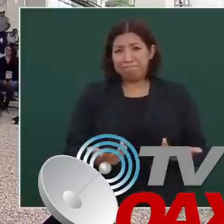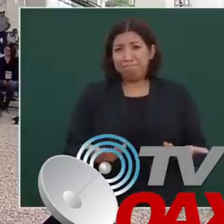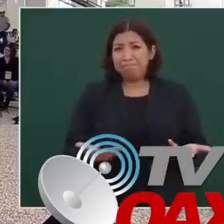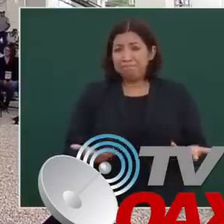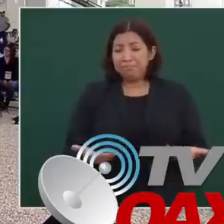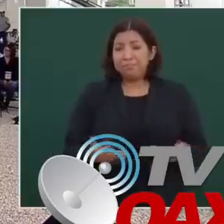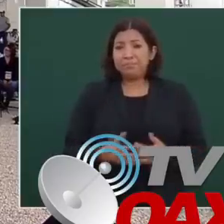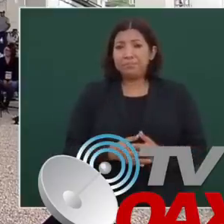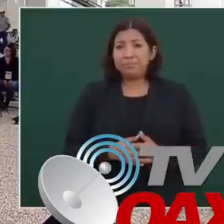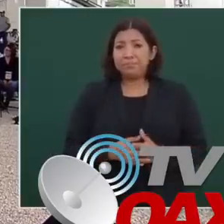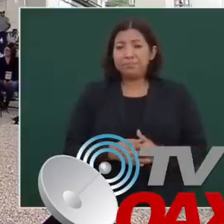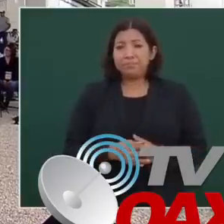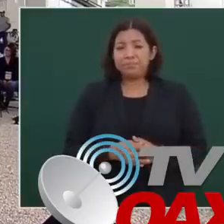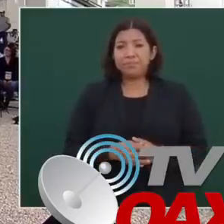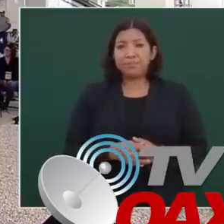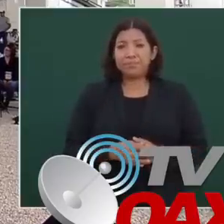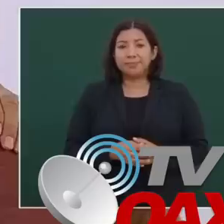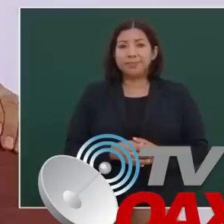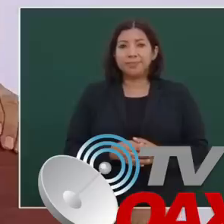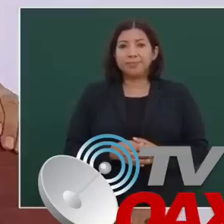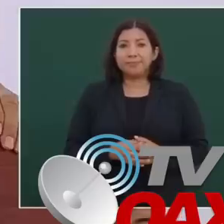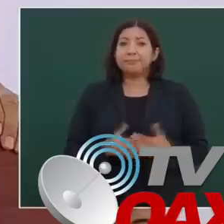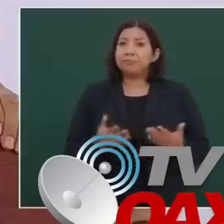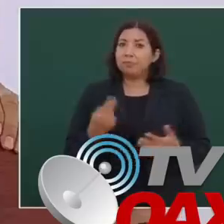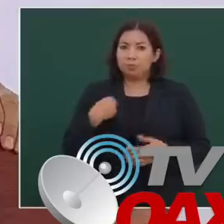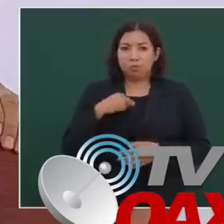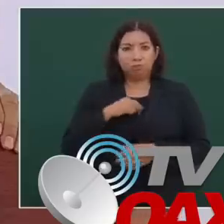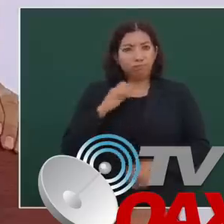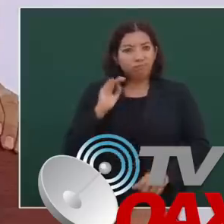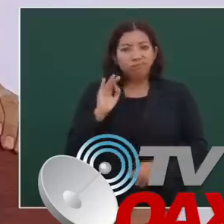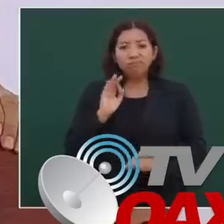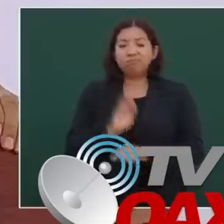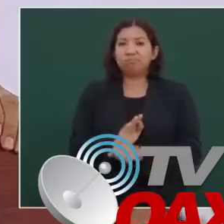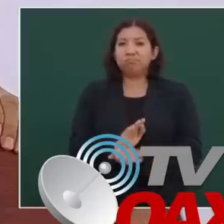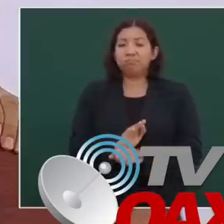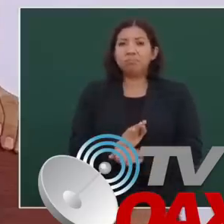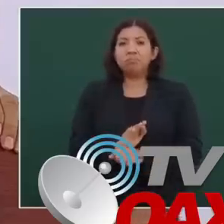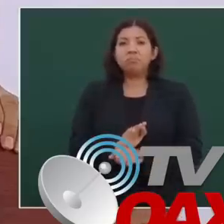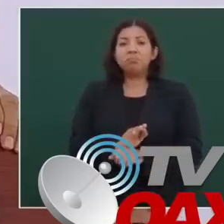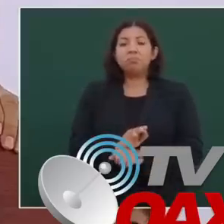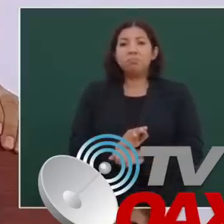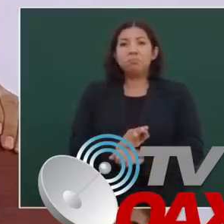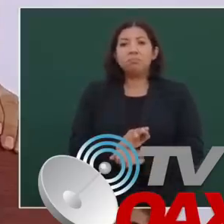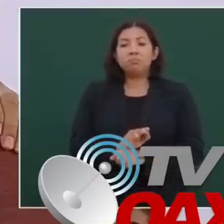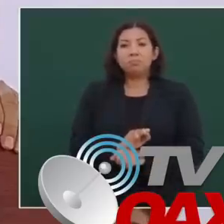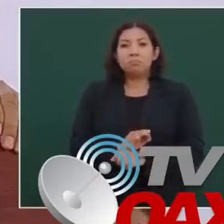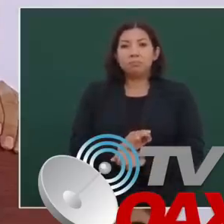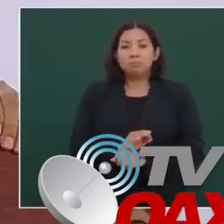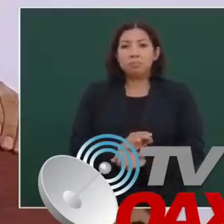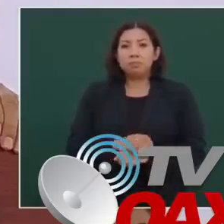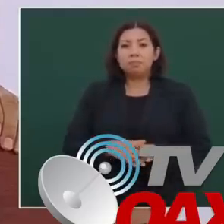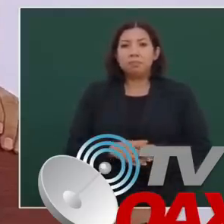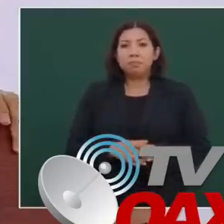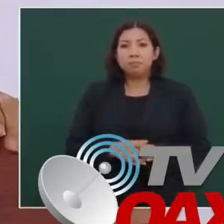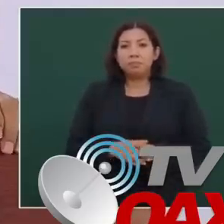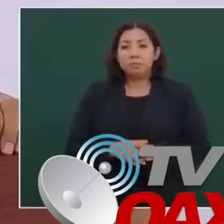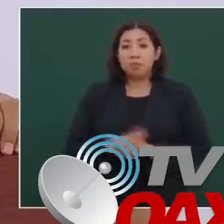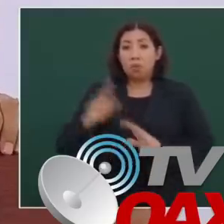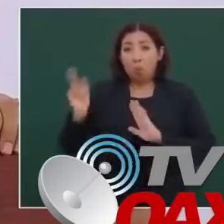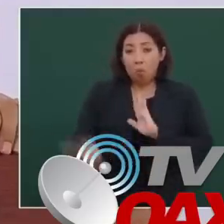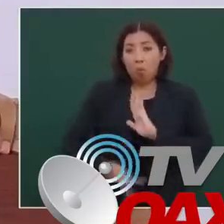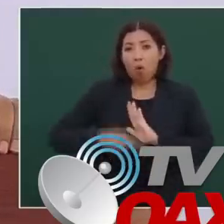eh vamos a a defender el que ya no se pueda eh seguir